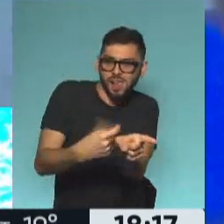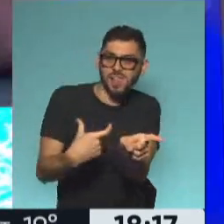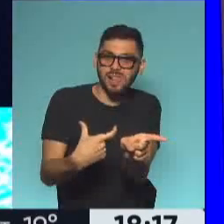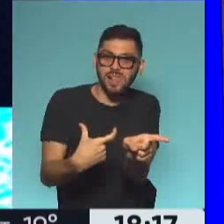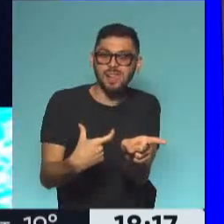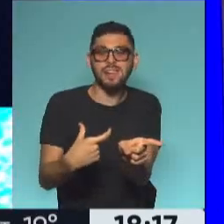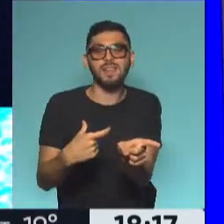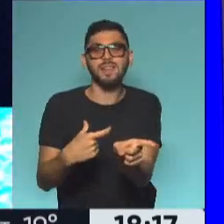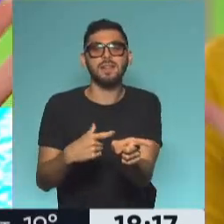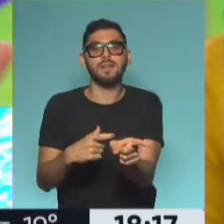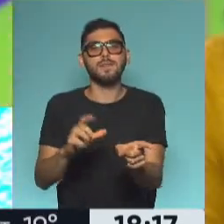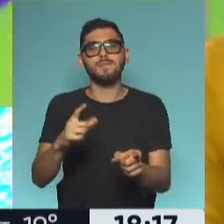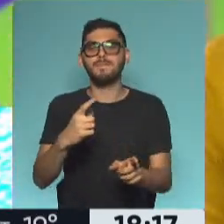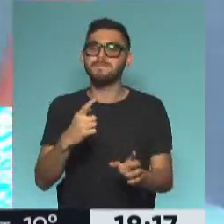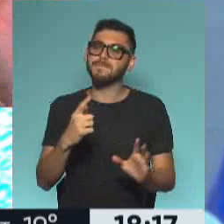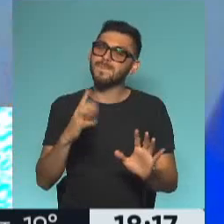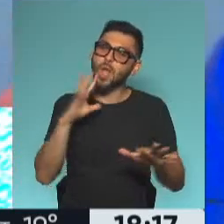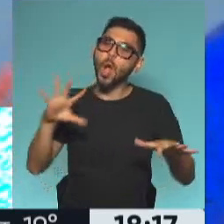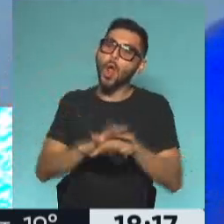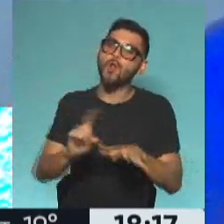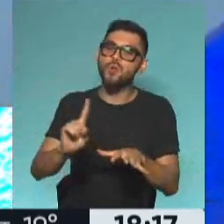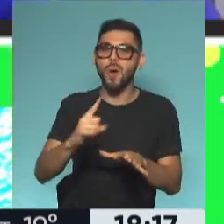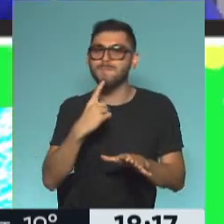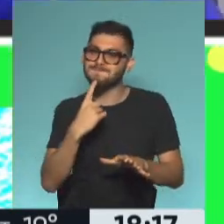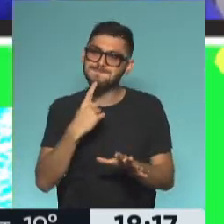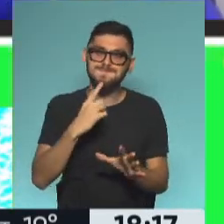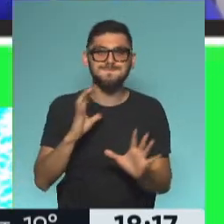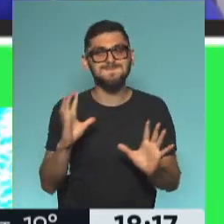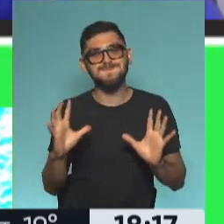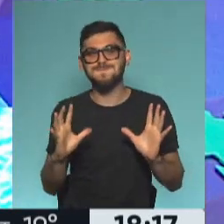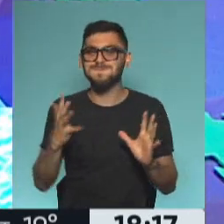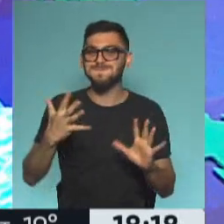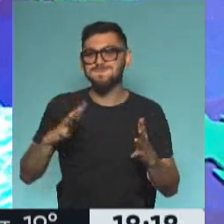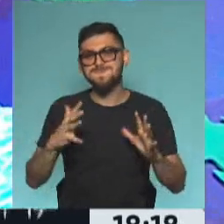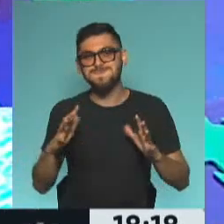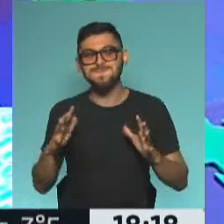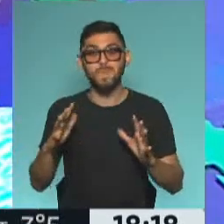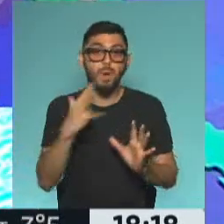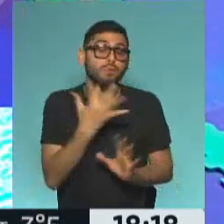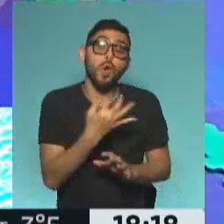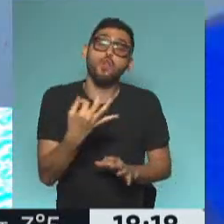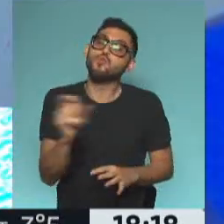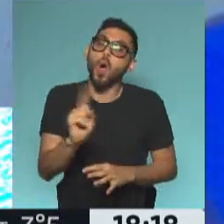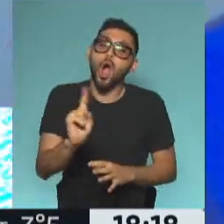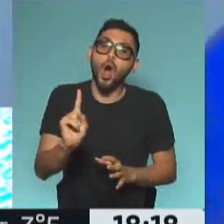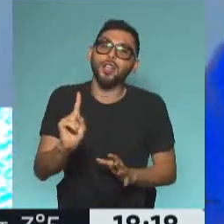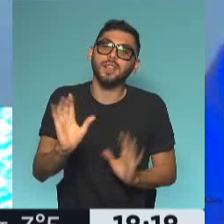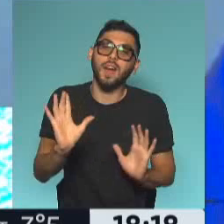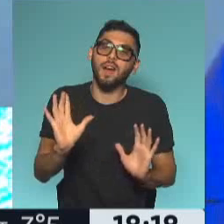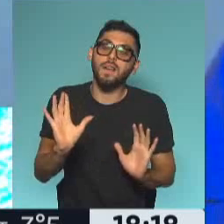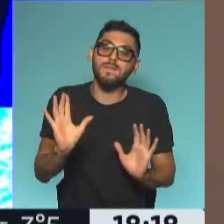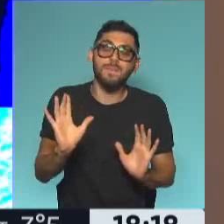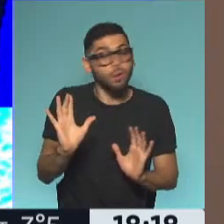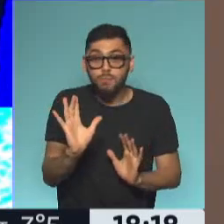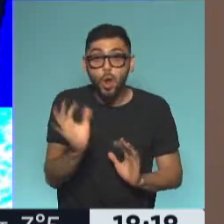Raro. Está bastante polémico. Está bastante polémico. Perdón, si no es correcta, no es correcta. No, para mí no es correcta. No es